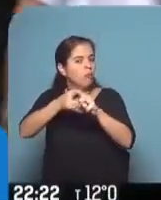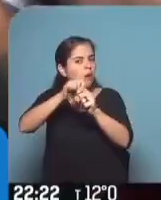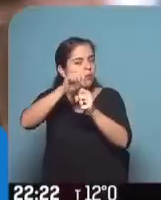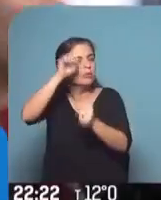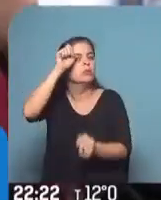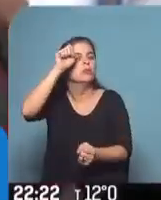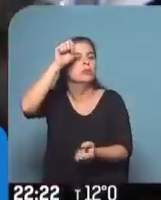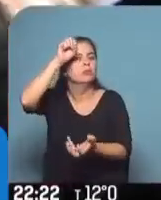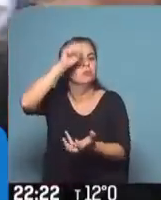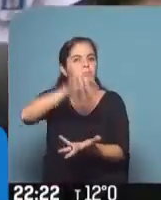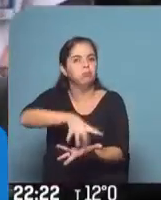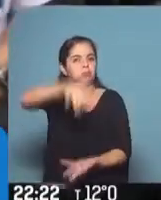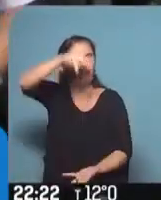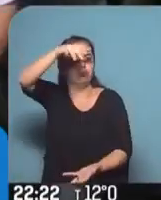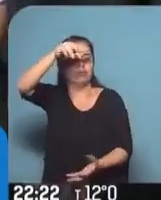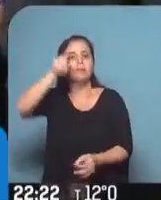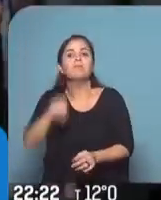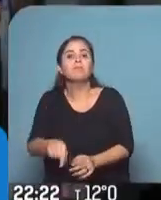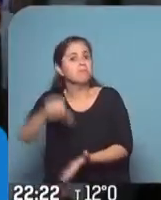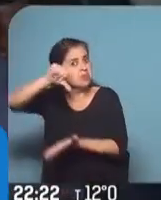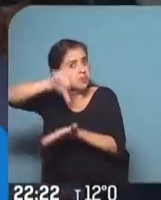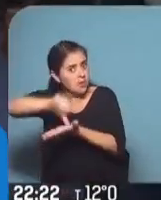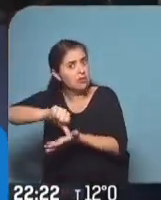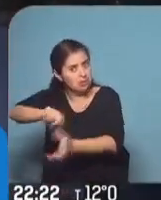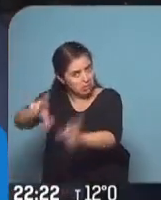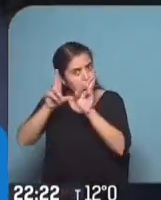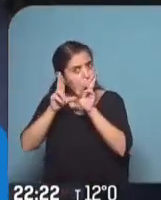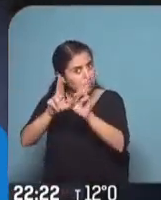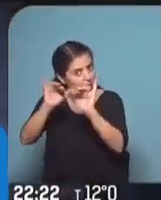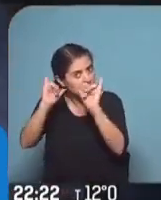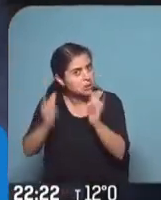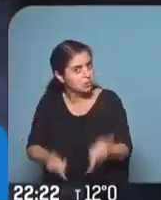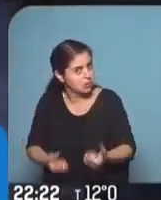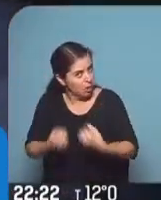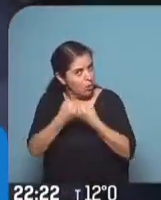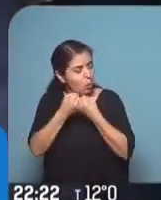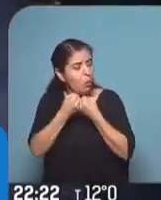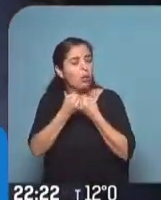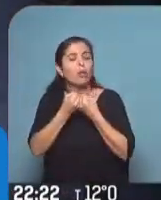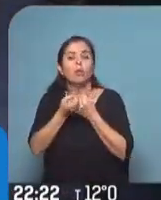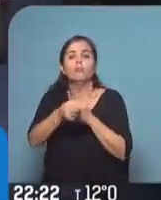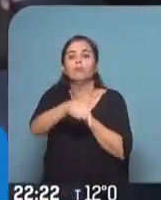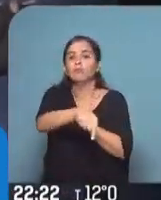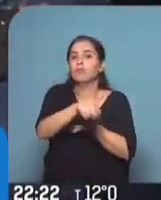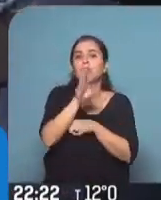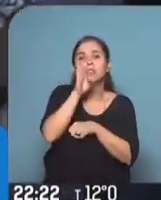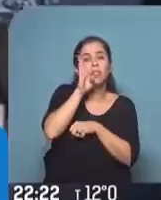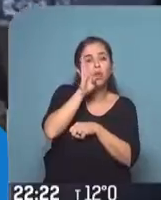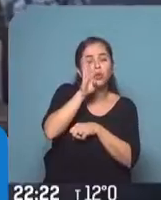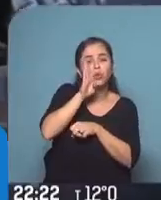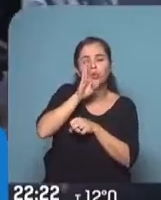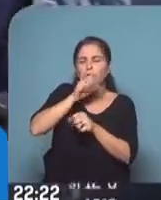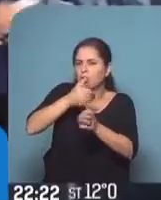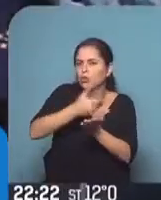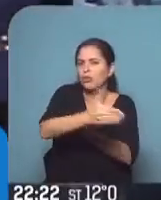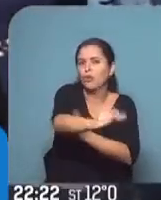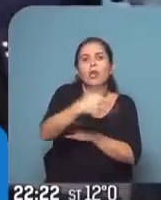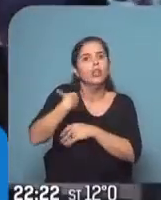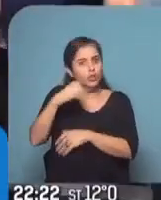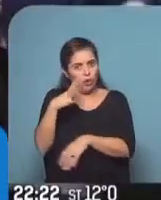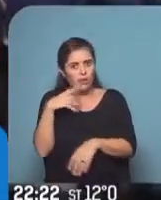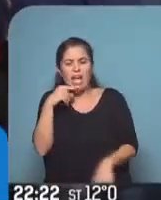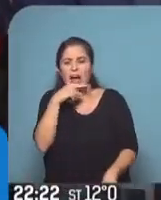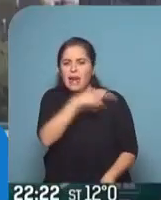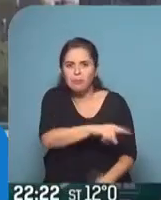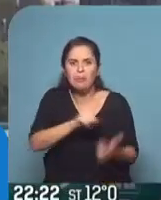seguridad nuclear, los iraníes estaban cumpliendo. Tras retirarse del pacto, que todavía sostienen Alemania, el Reino Unido, Francia,